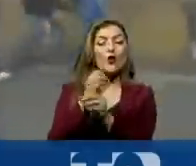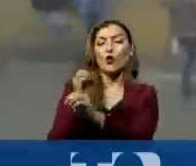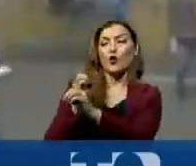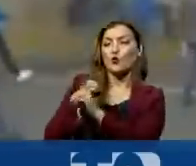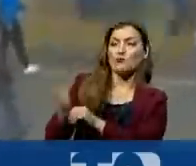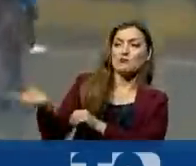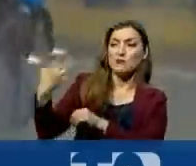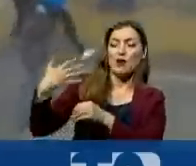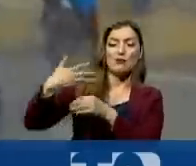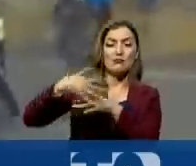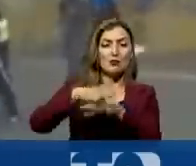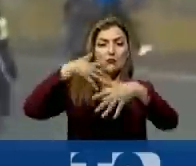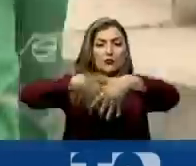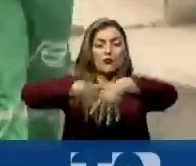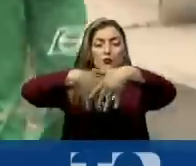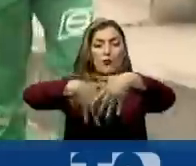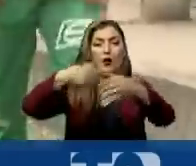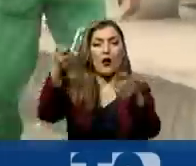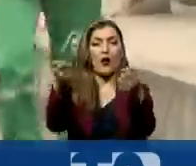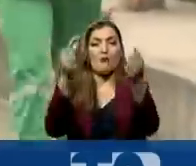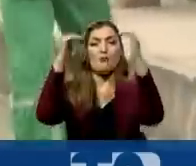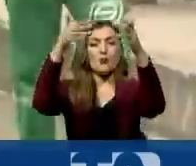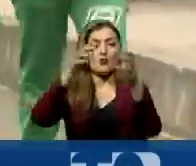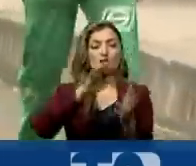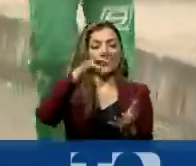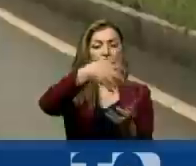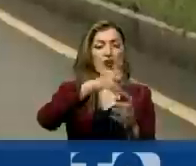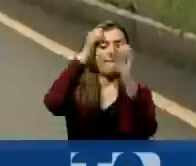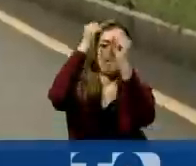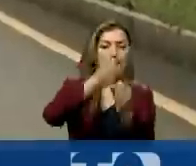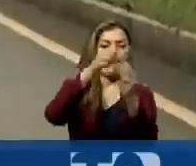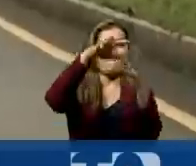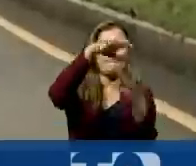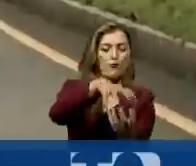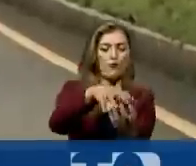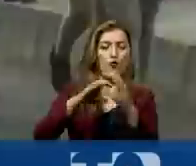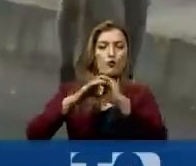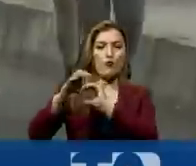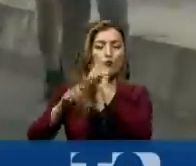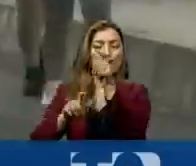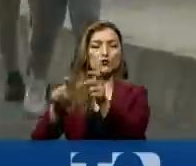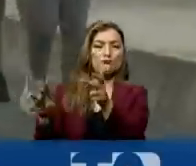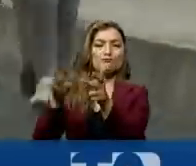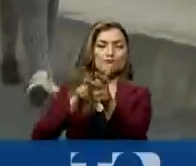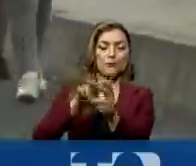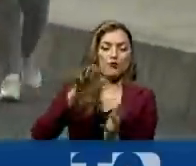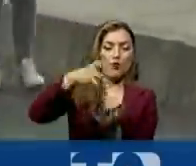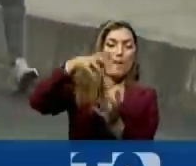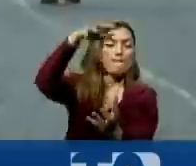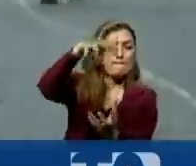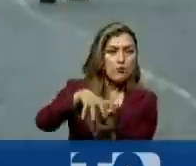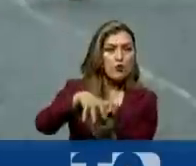manifestarse destruyeron neumáticos de camiones de buses que transportaban a los trabajadores